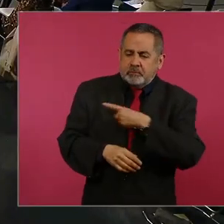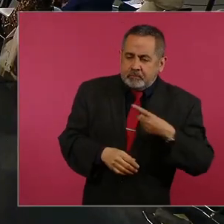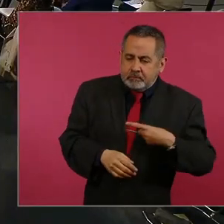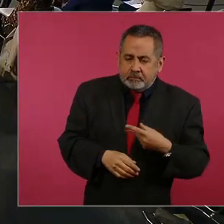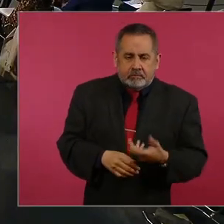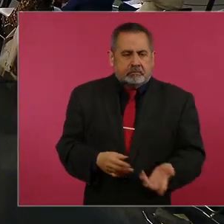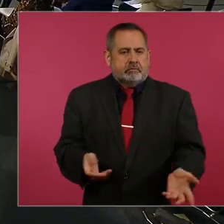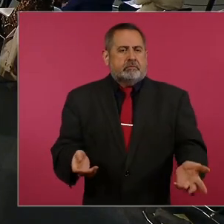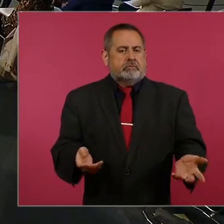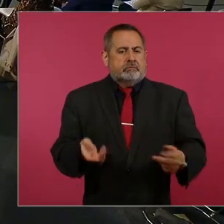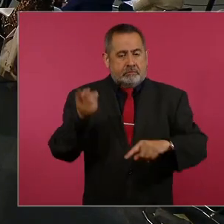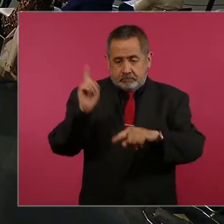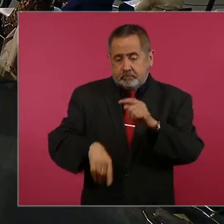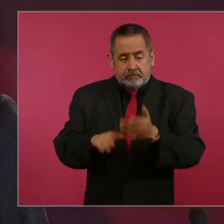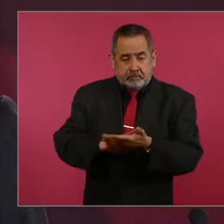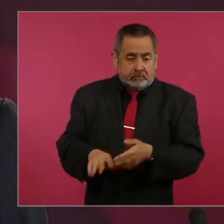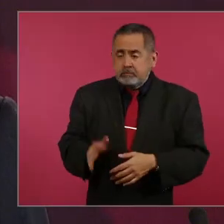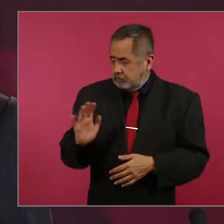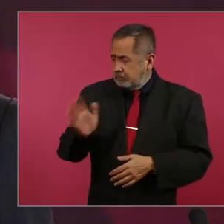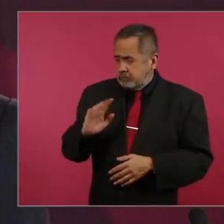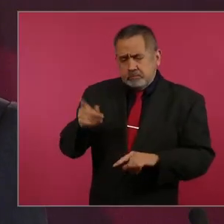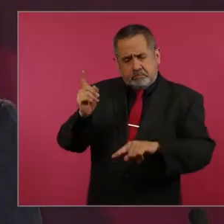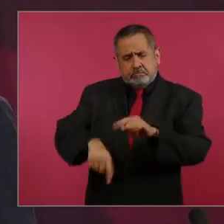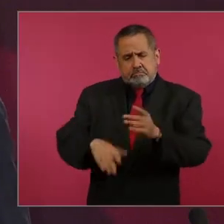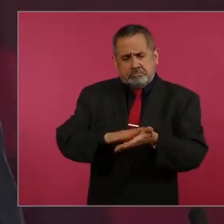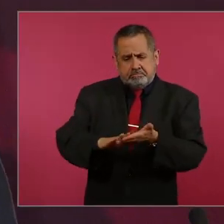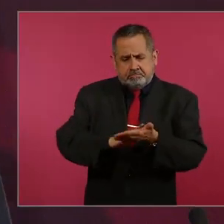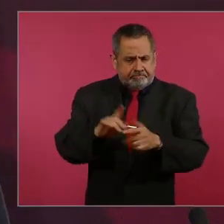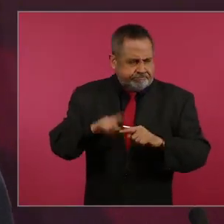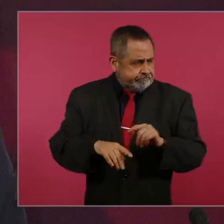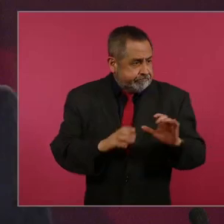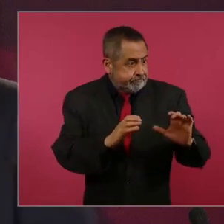Ya la bajamos, sí, estamos, pero